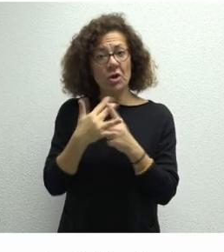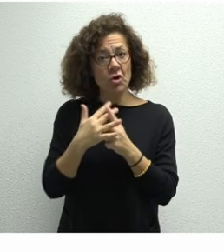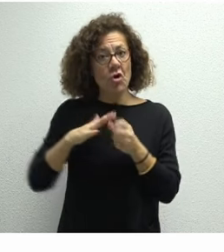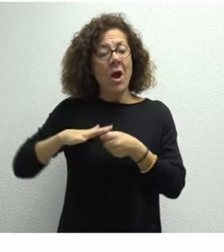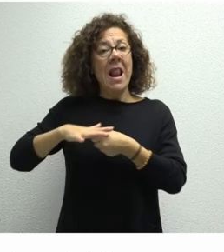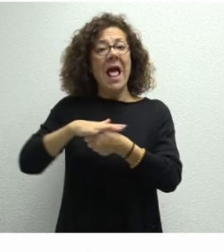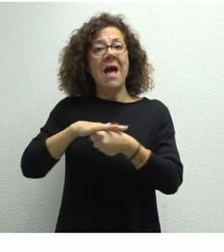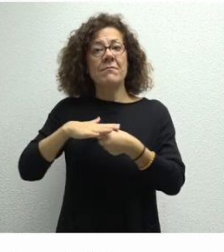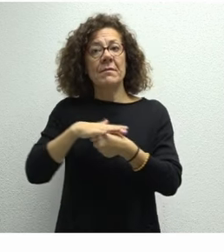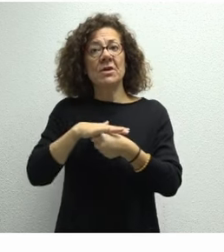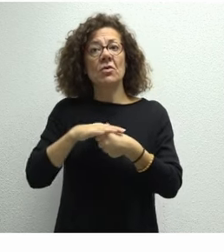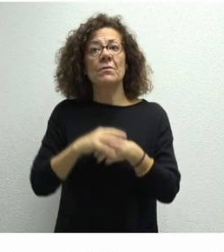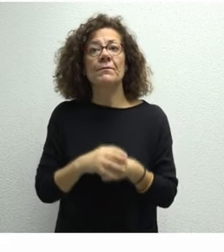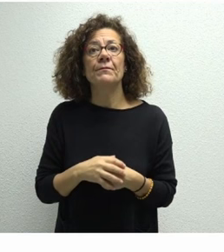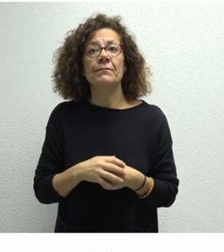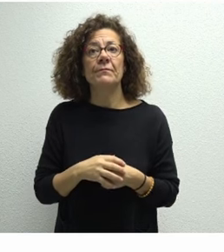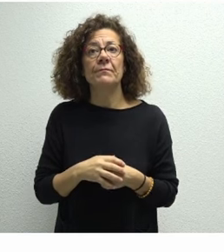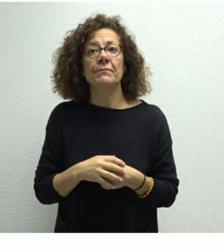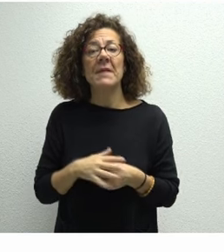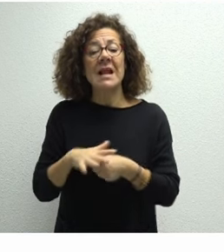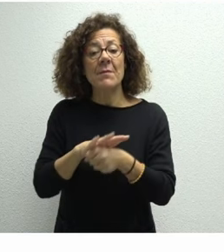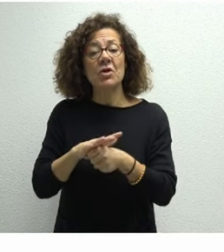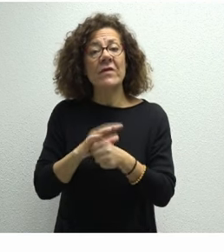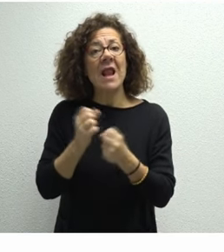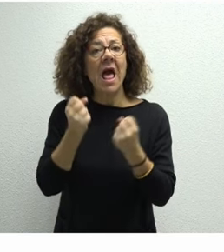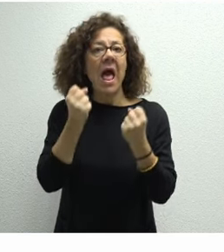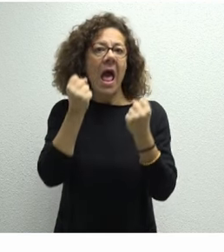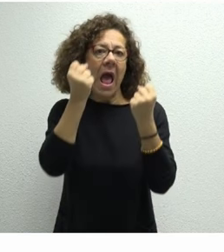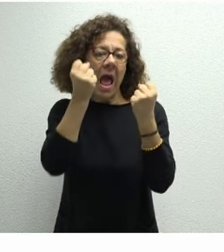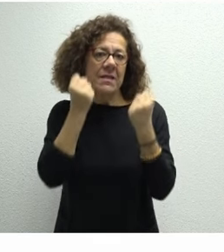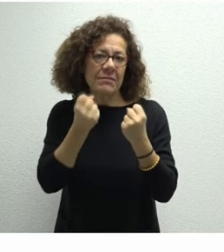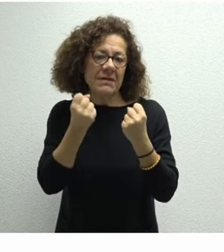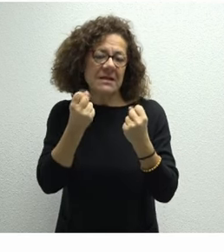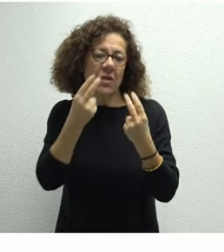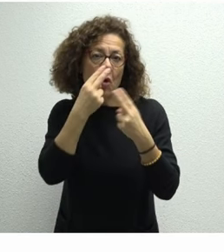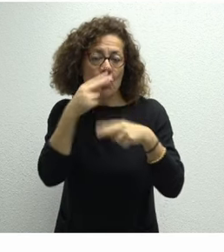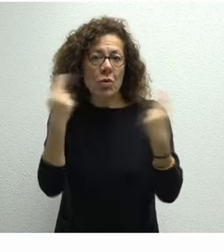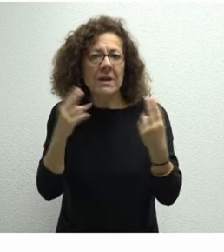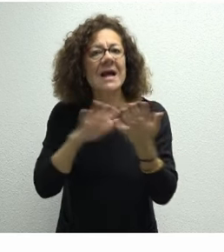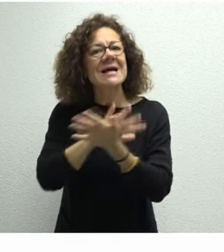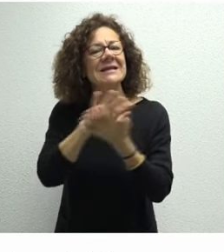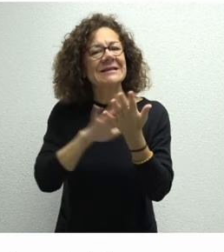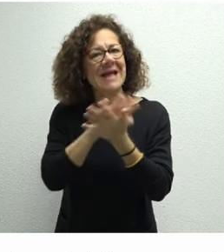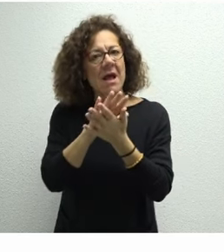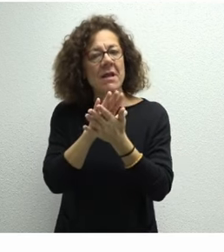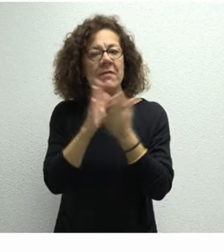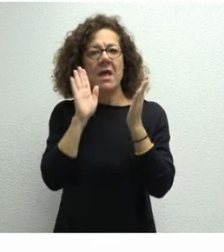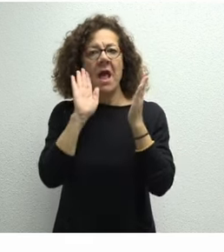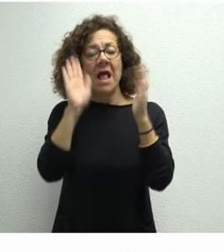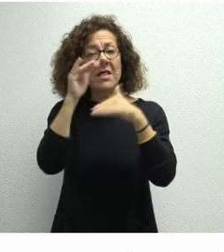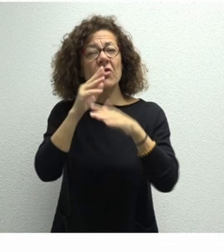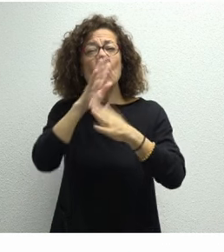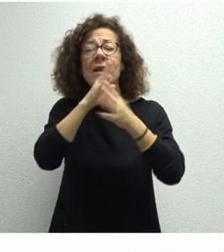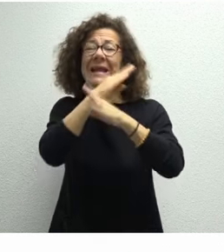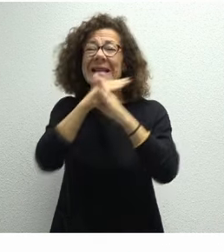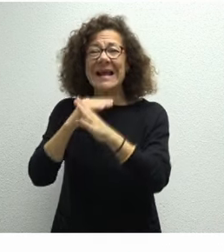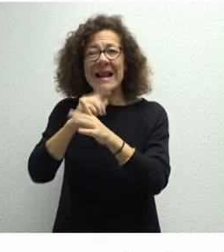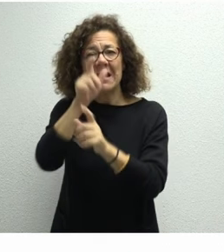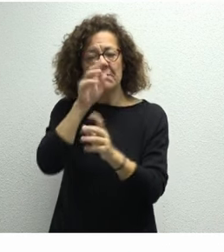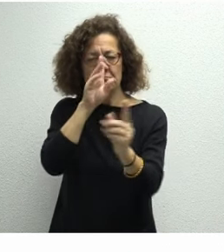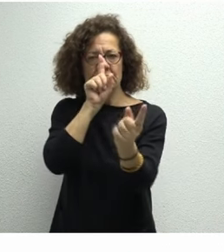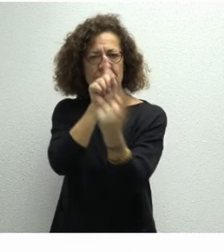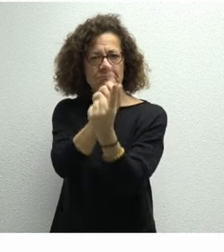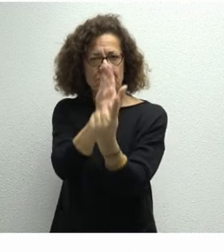de de de la Administración pública se está hablando muchísimo de atención integral centrada en la persona nosotros llevamos muchos